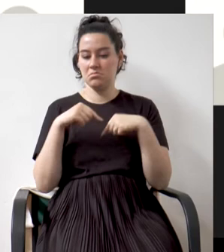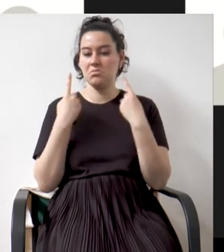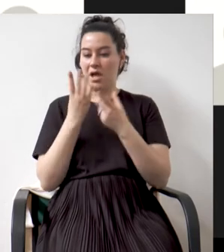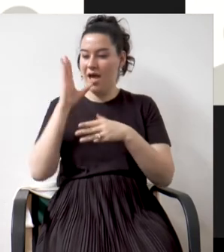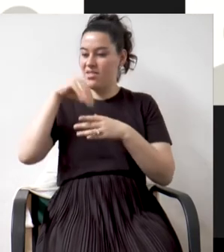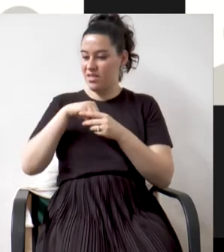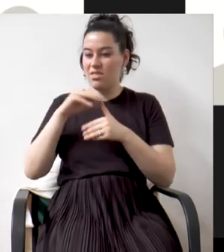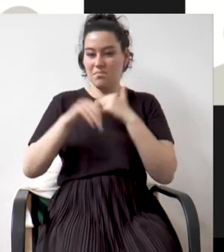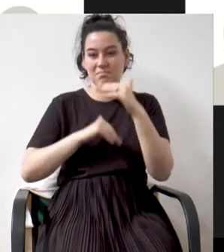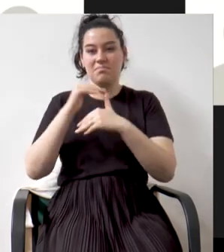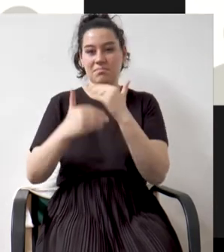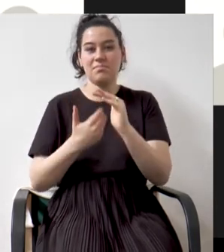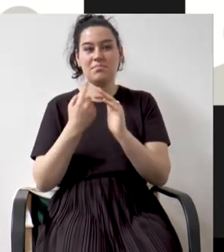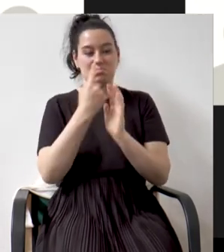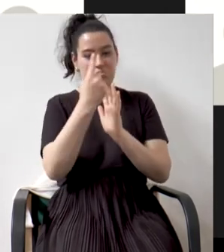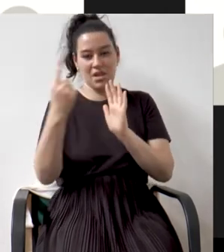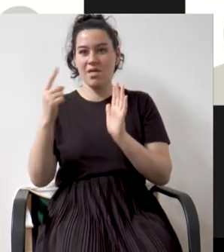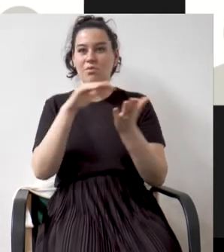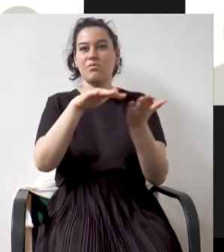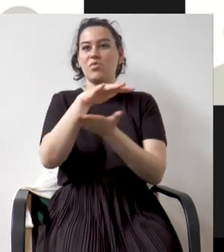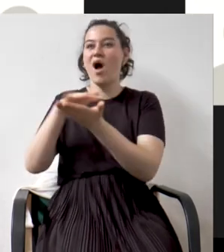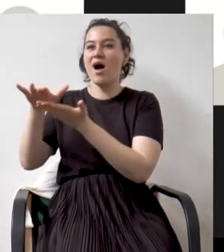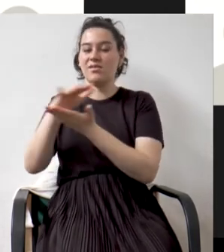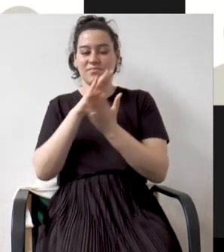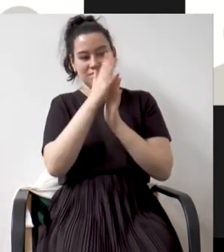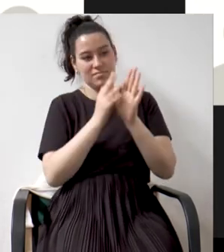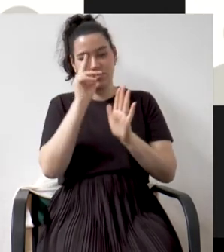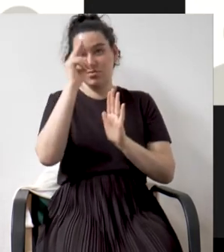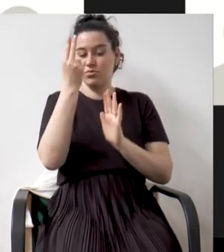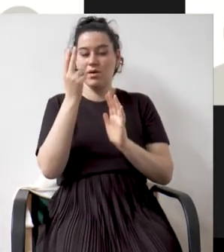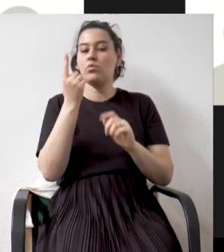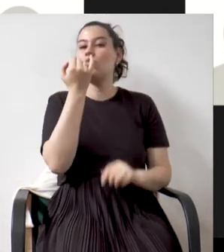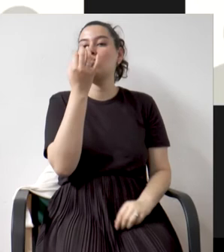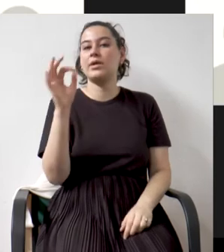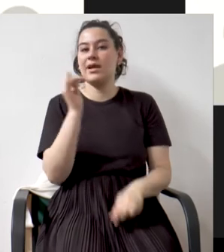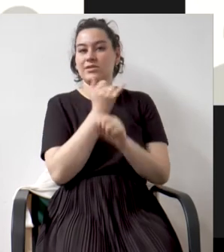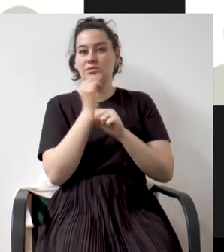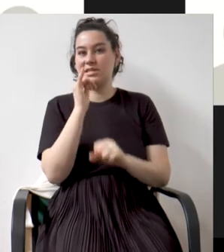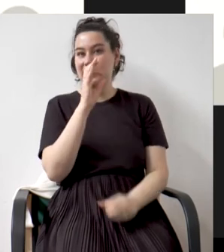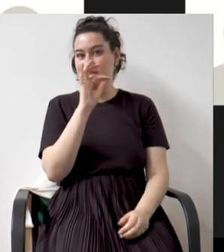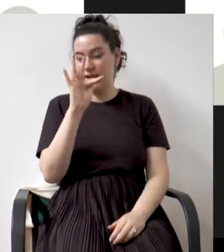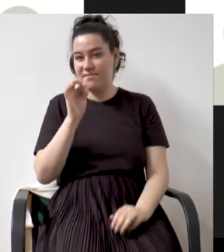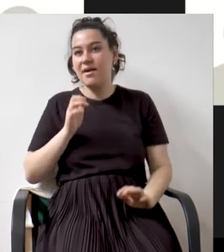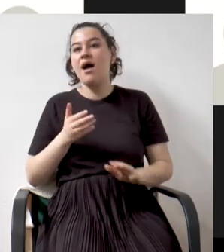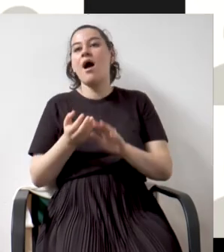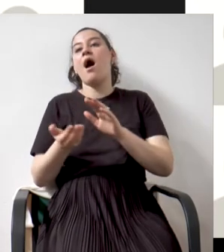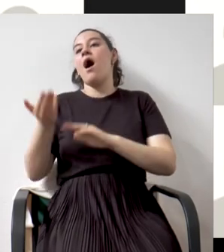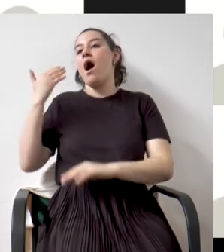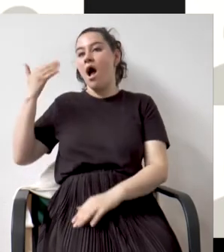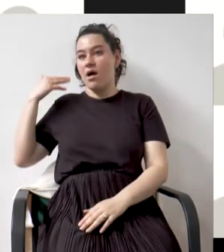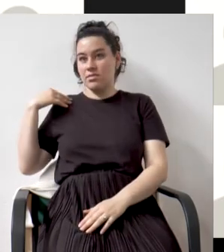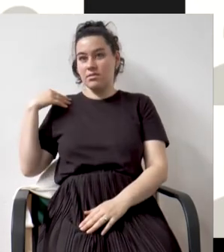de universidad en los territorios. Una institución ISEF que estaba antes de que se constituyeran